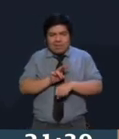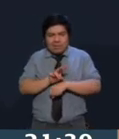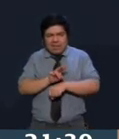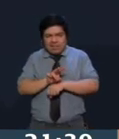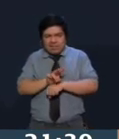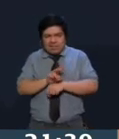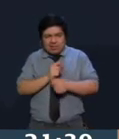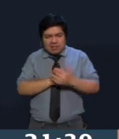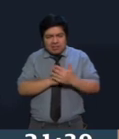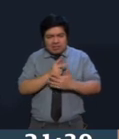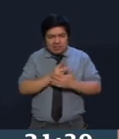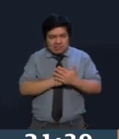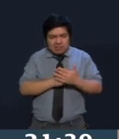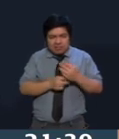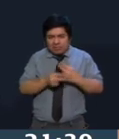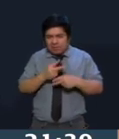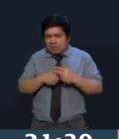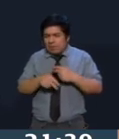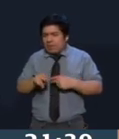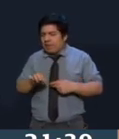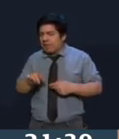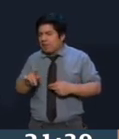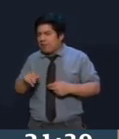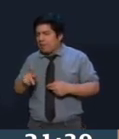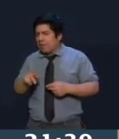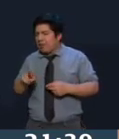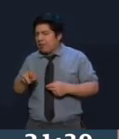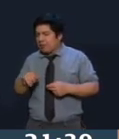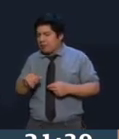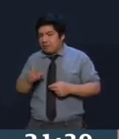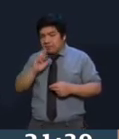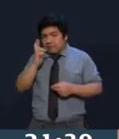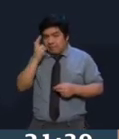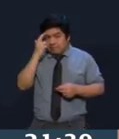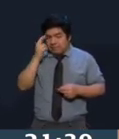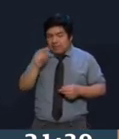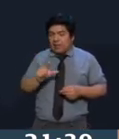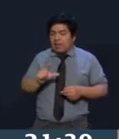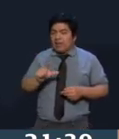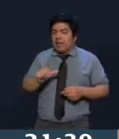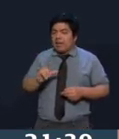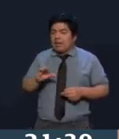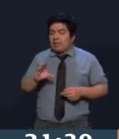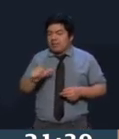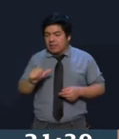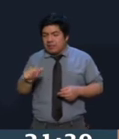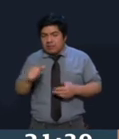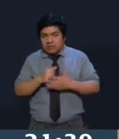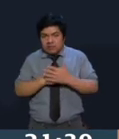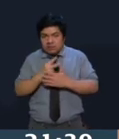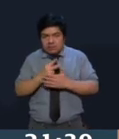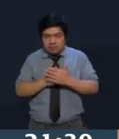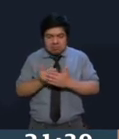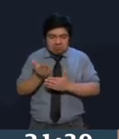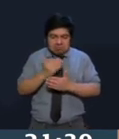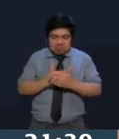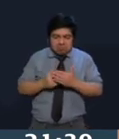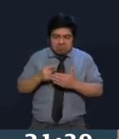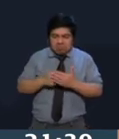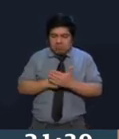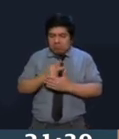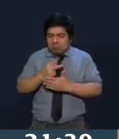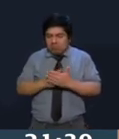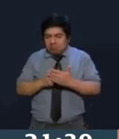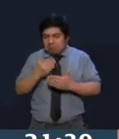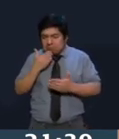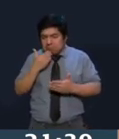del programa Vuelta a la Patria. Recordemos que la canciller Alicia Bárcena presentó este programa hace poco, un gran programa, hay